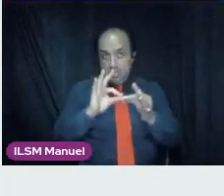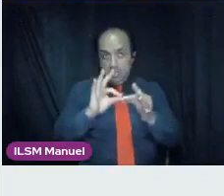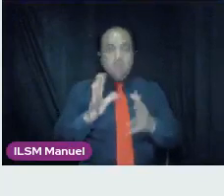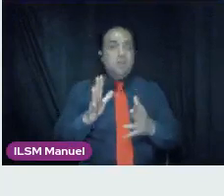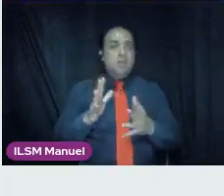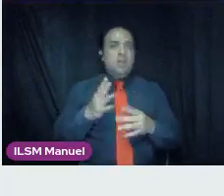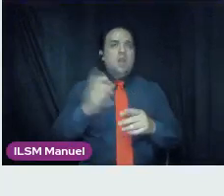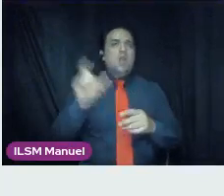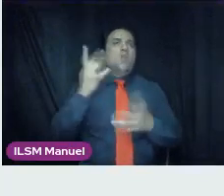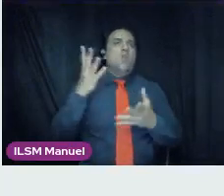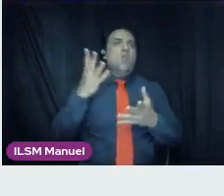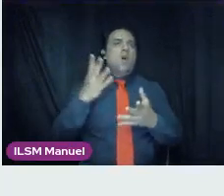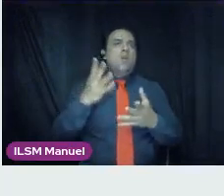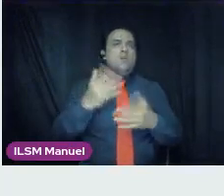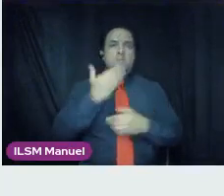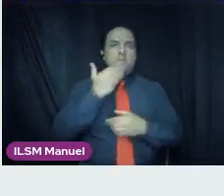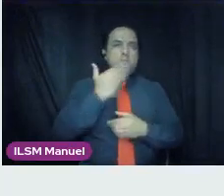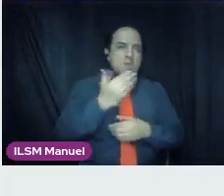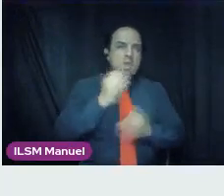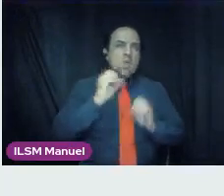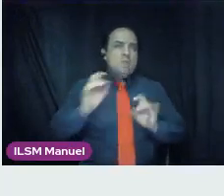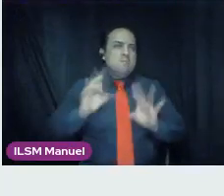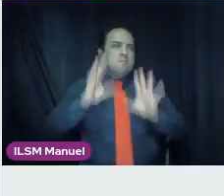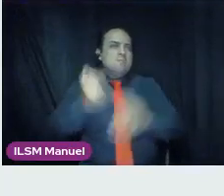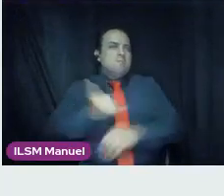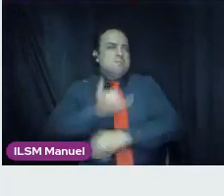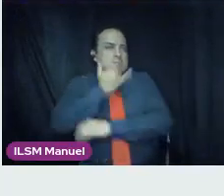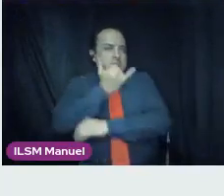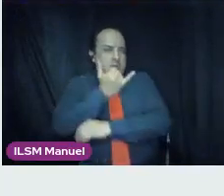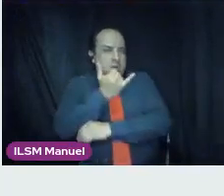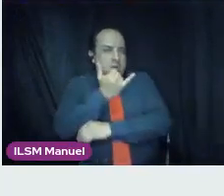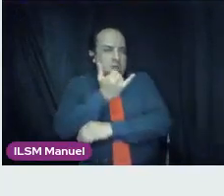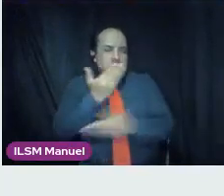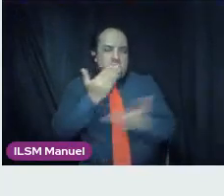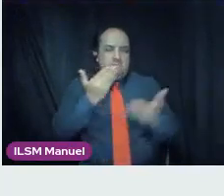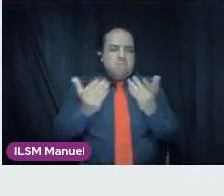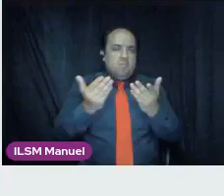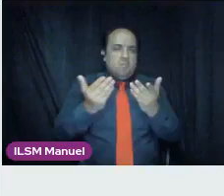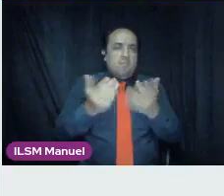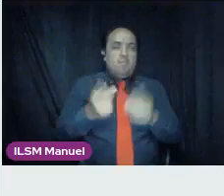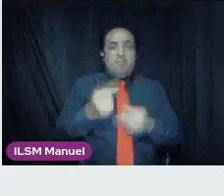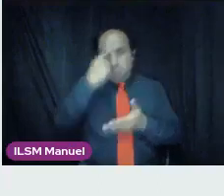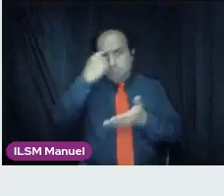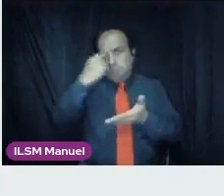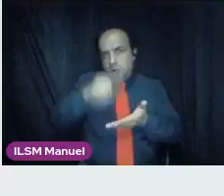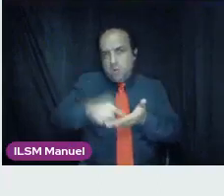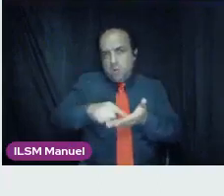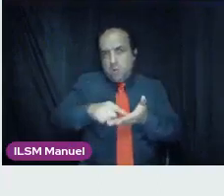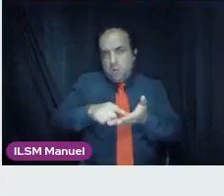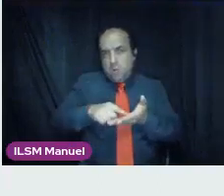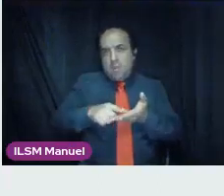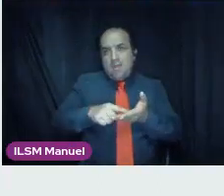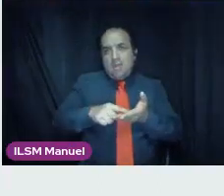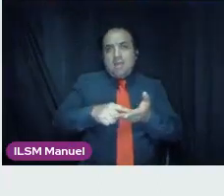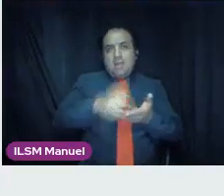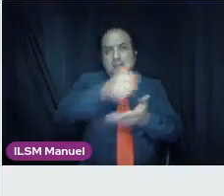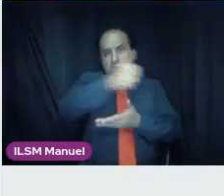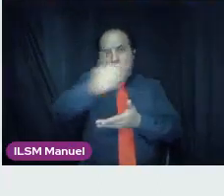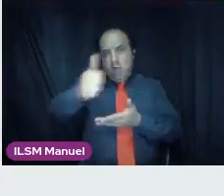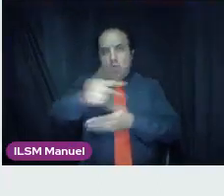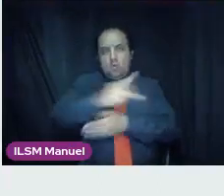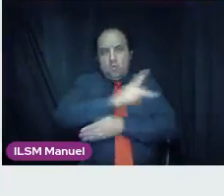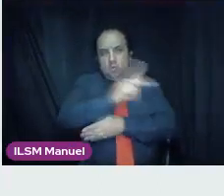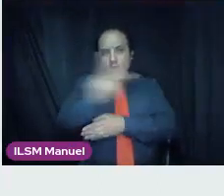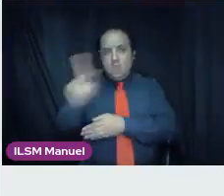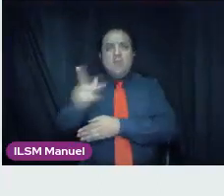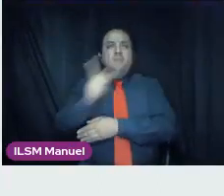es correcto, hasta dónde es incorrecto. Y creo que todos como papás hemos tenido como estas,